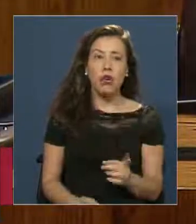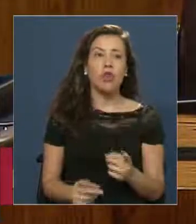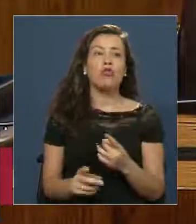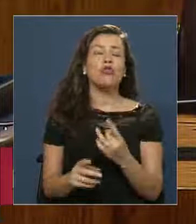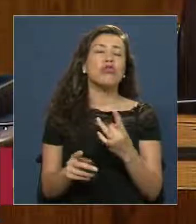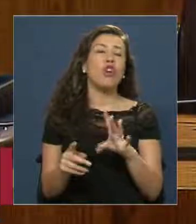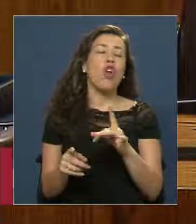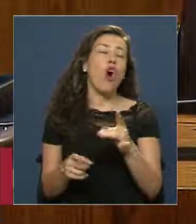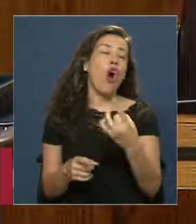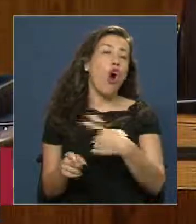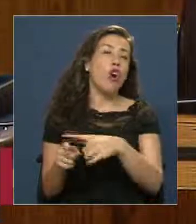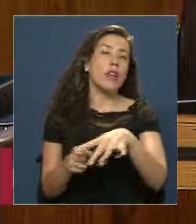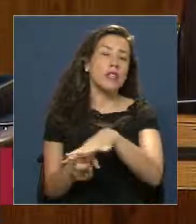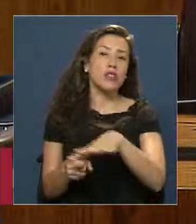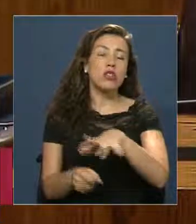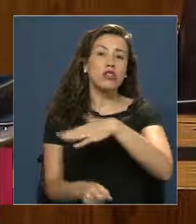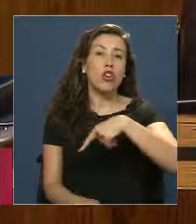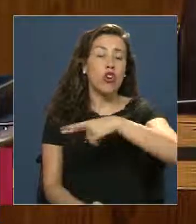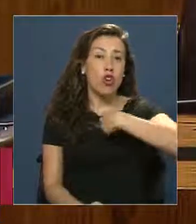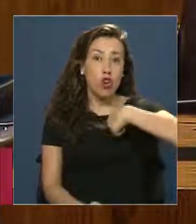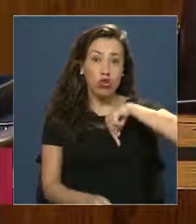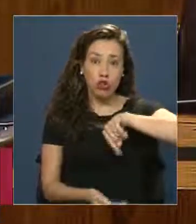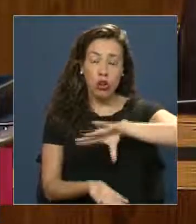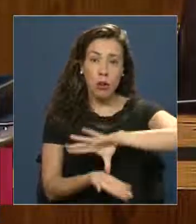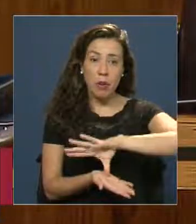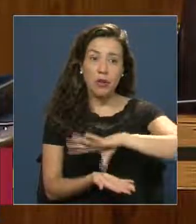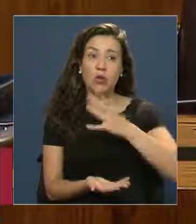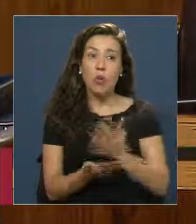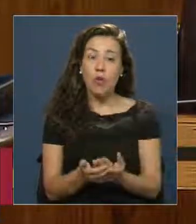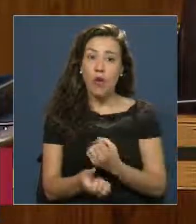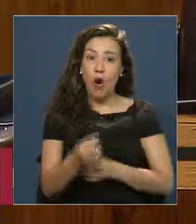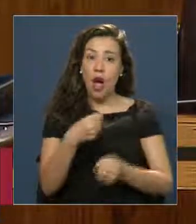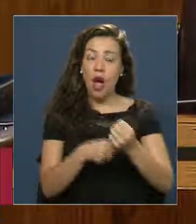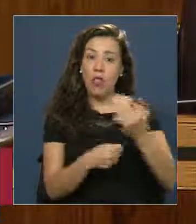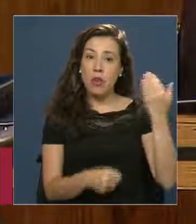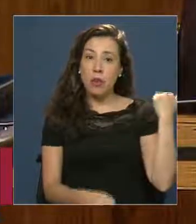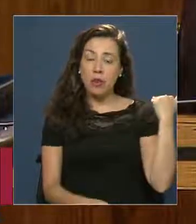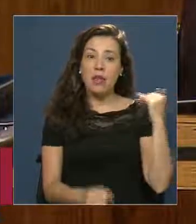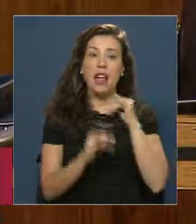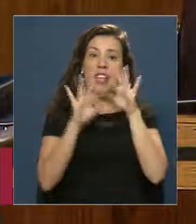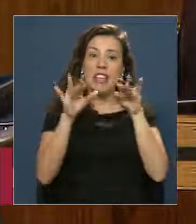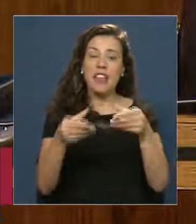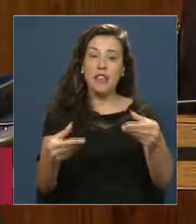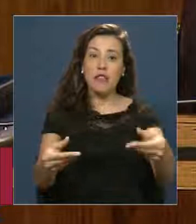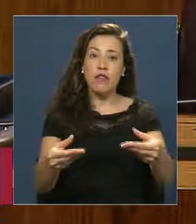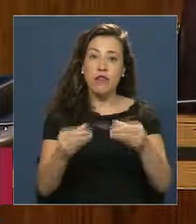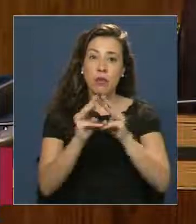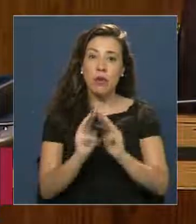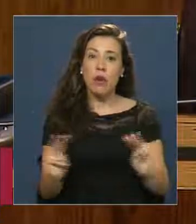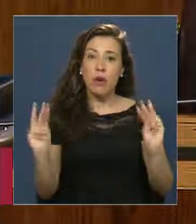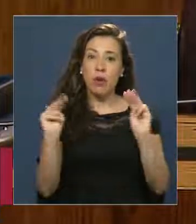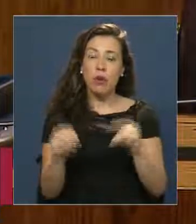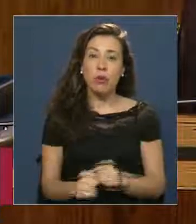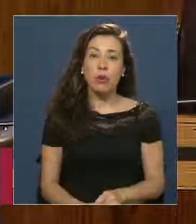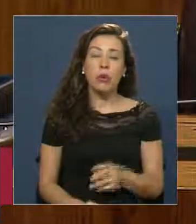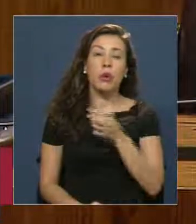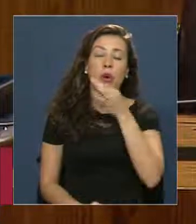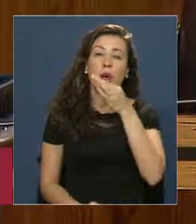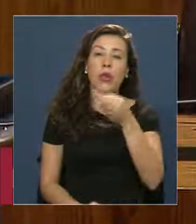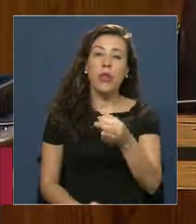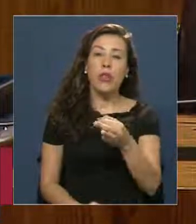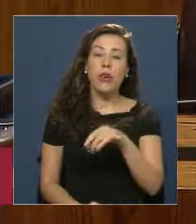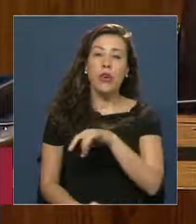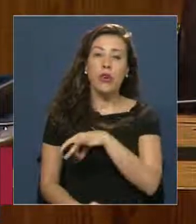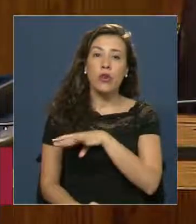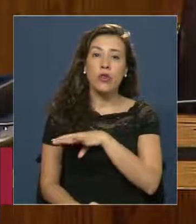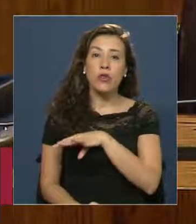otros contextos. Nosotros tuvimos, como país, el año pasado, un informe de Naciones Unidas que señaló que